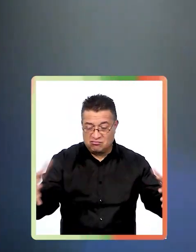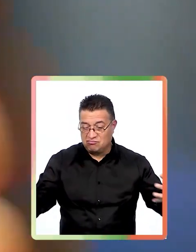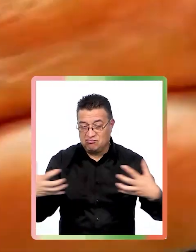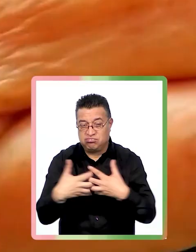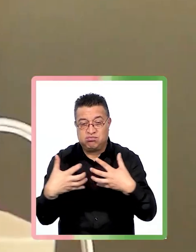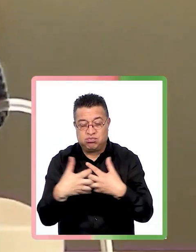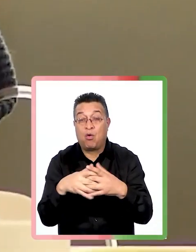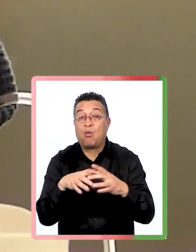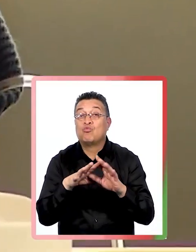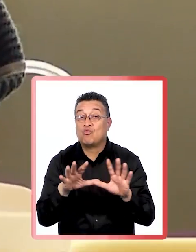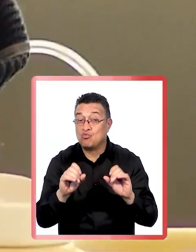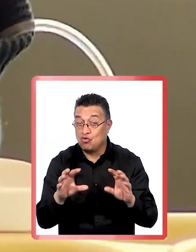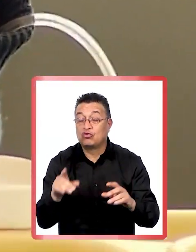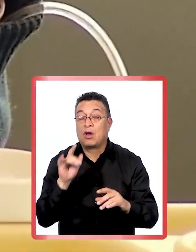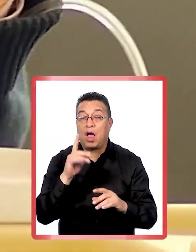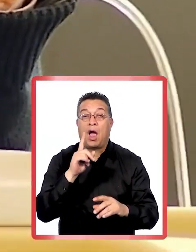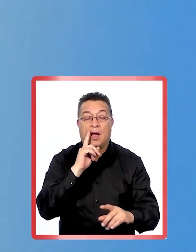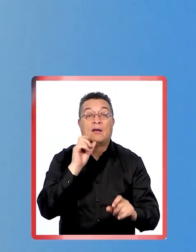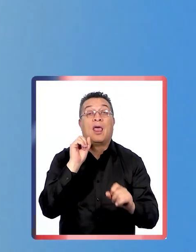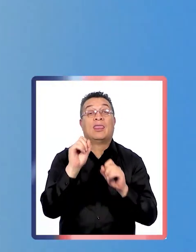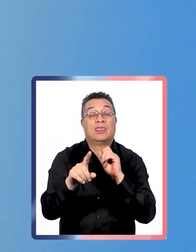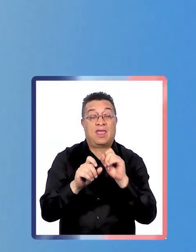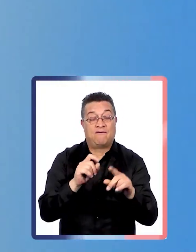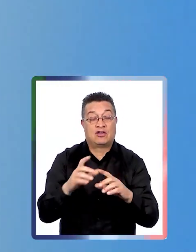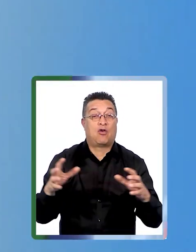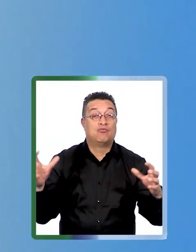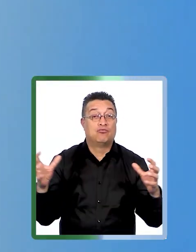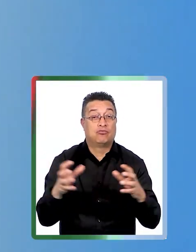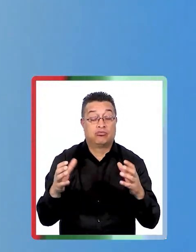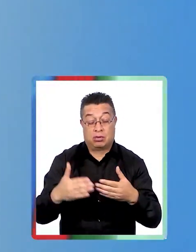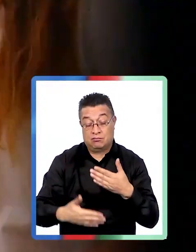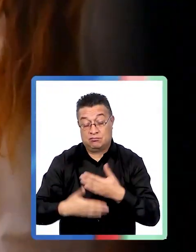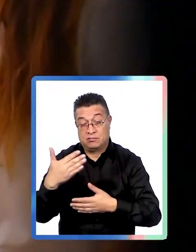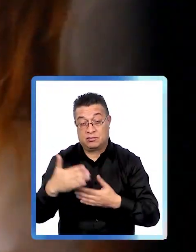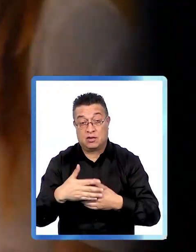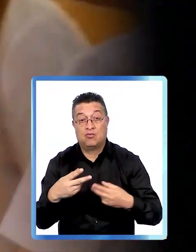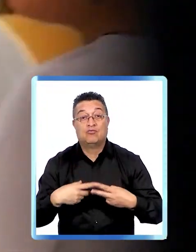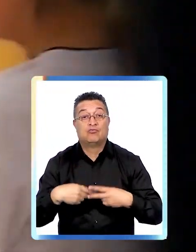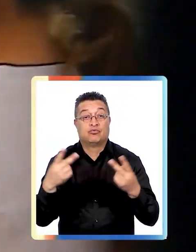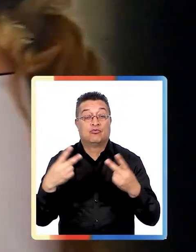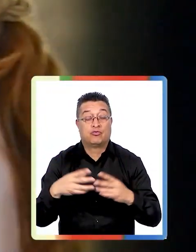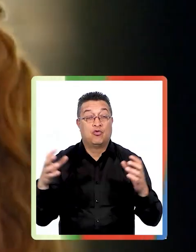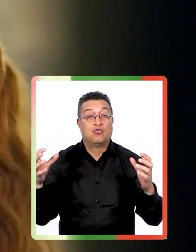mencionar también. Por ejemplo, ha habido una defensa fuerte en la prensa